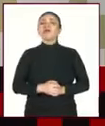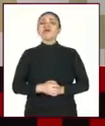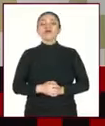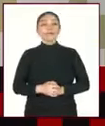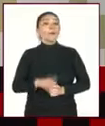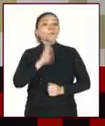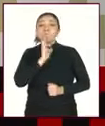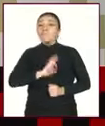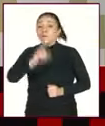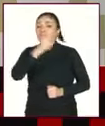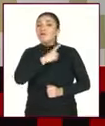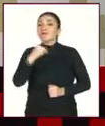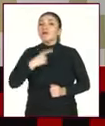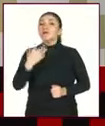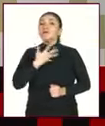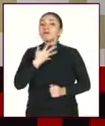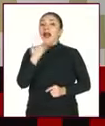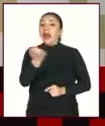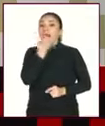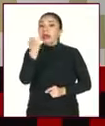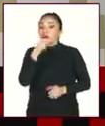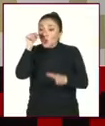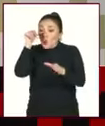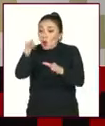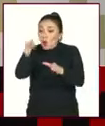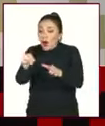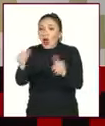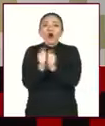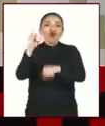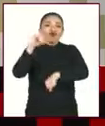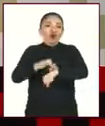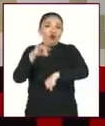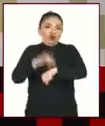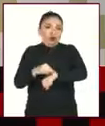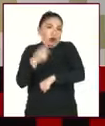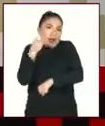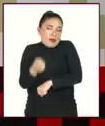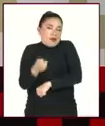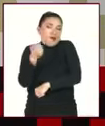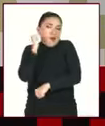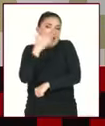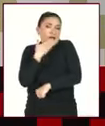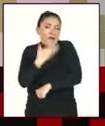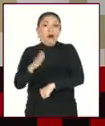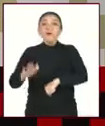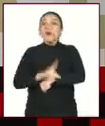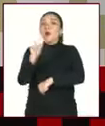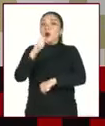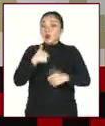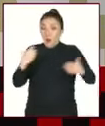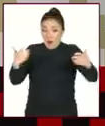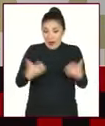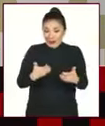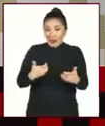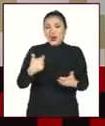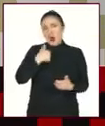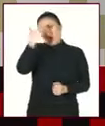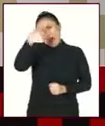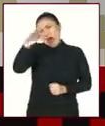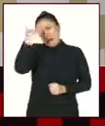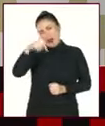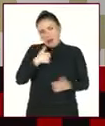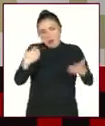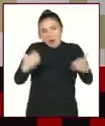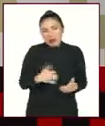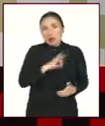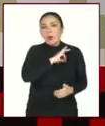ideal es que haya un doctor en cada escuela. Sería lo ideal. Porque cuando uno actúa según lo que sabe, hay